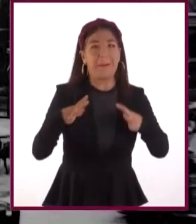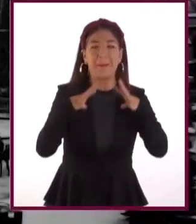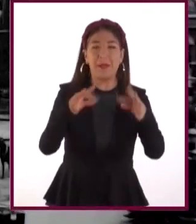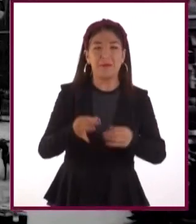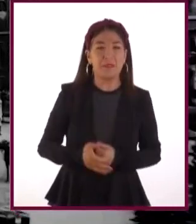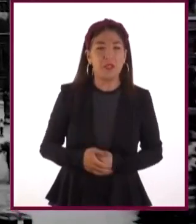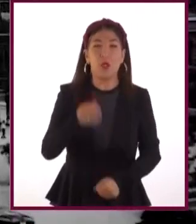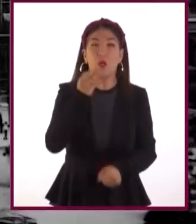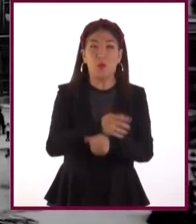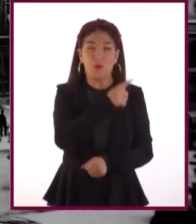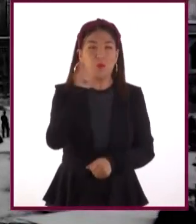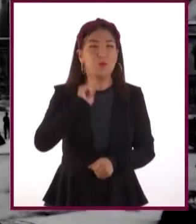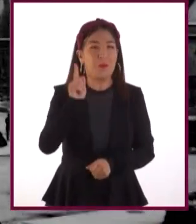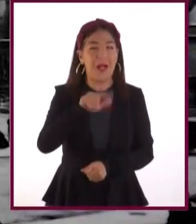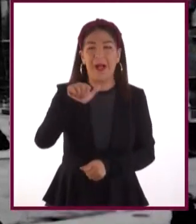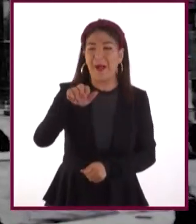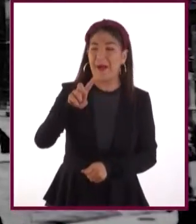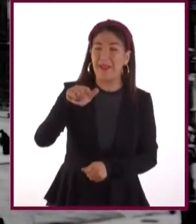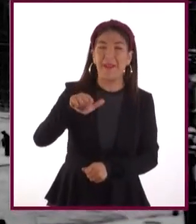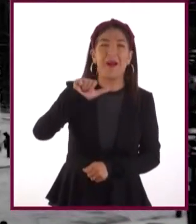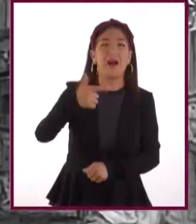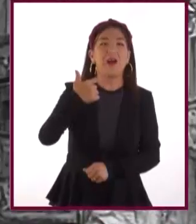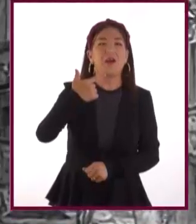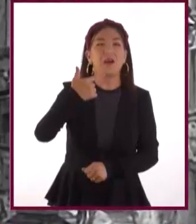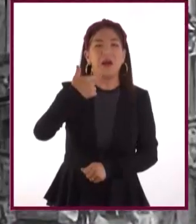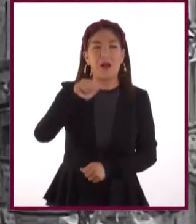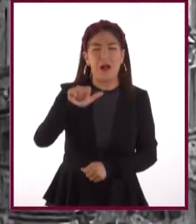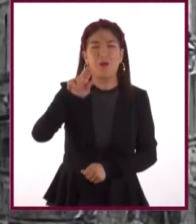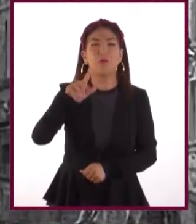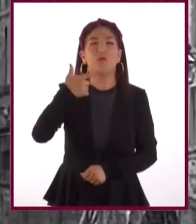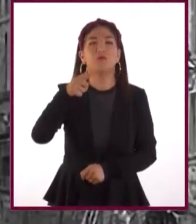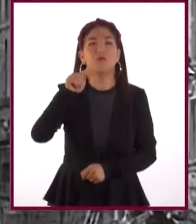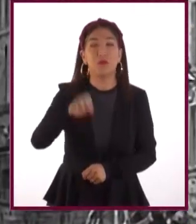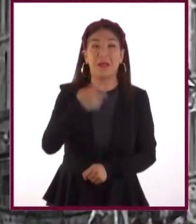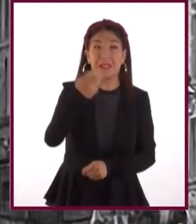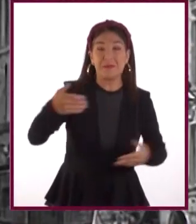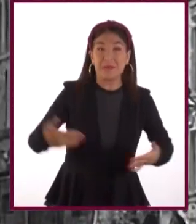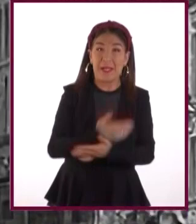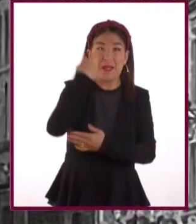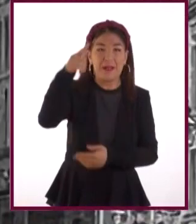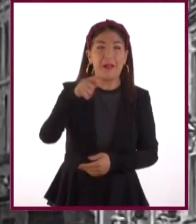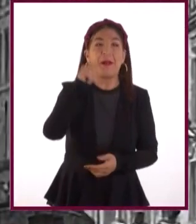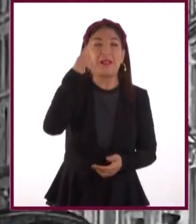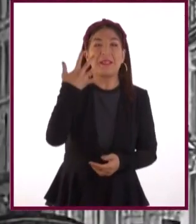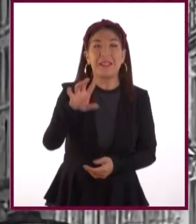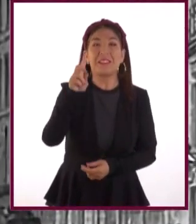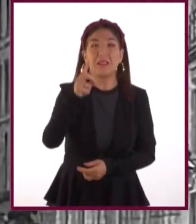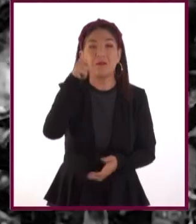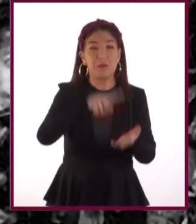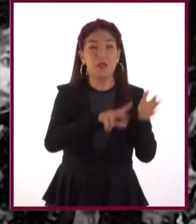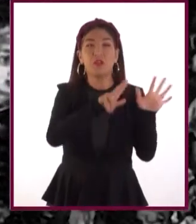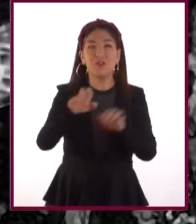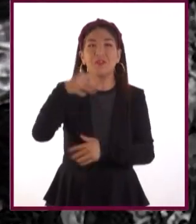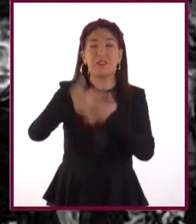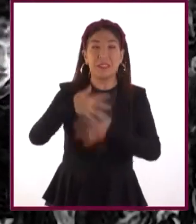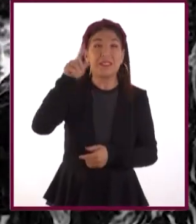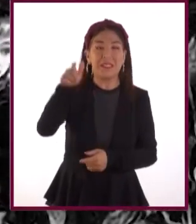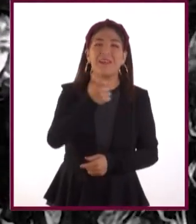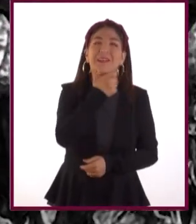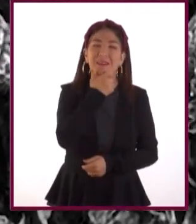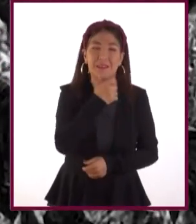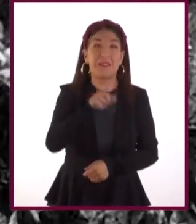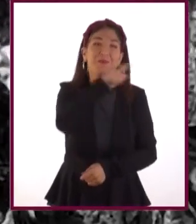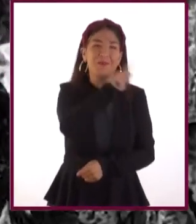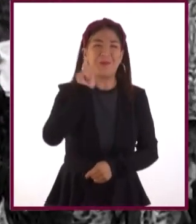esto, hablemos de la persona Ada Augusta Byron. Nació en Londres el 10 de diciembre de 1815, razón por la